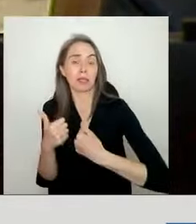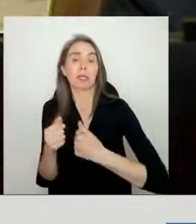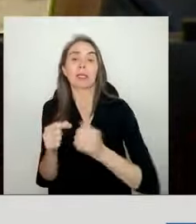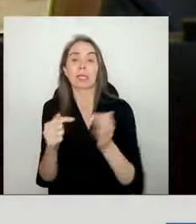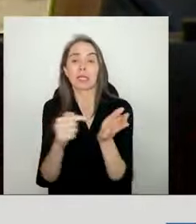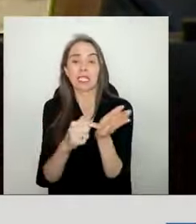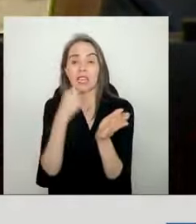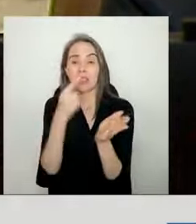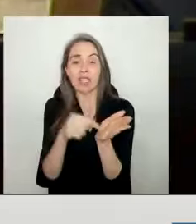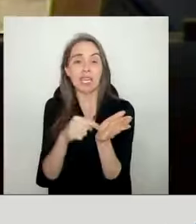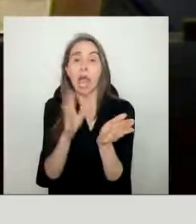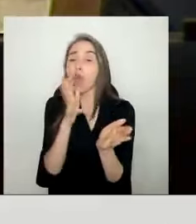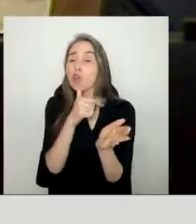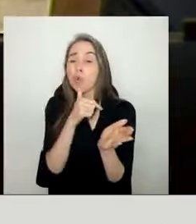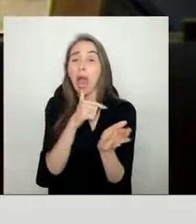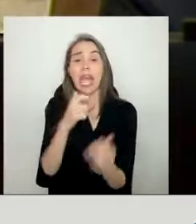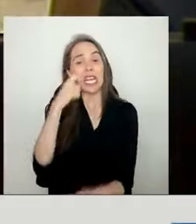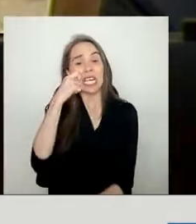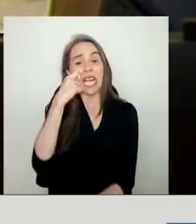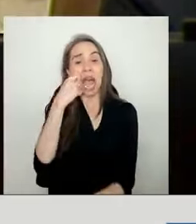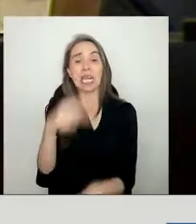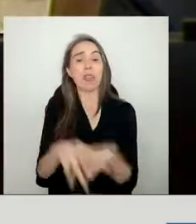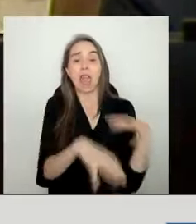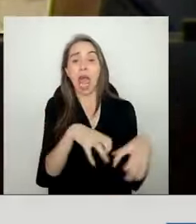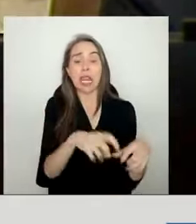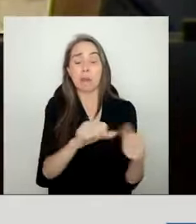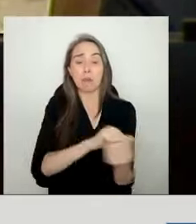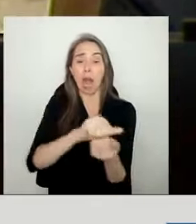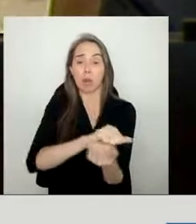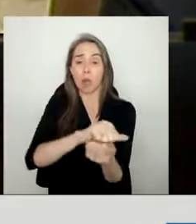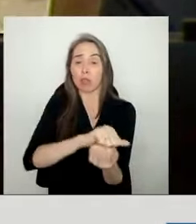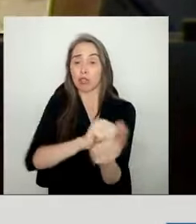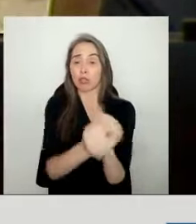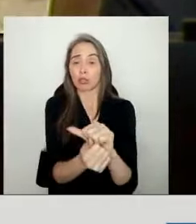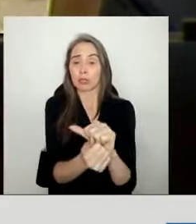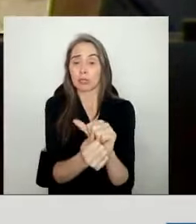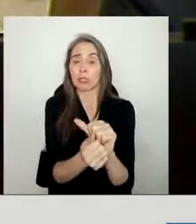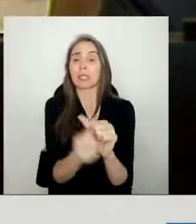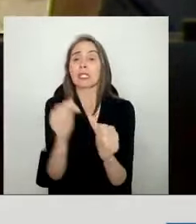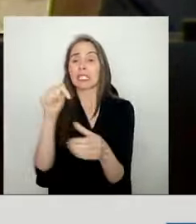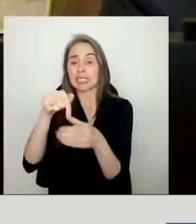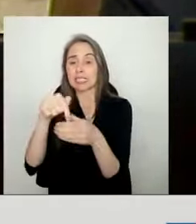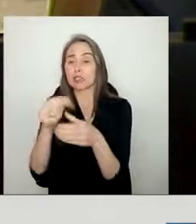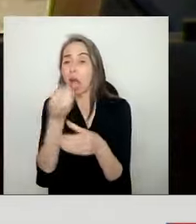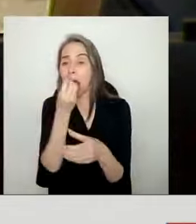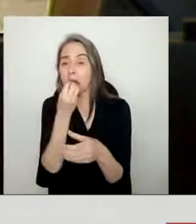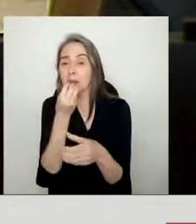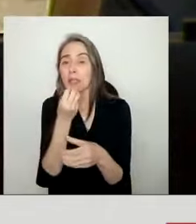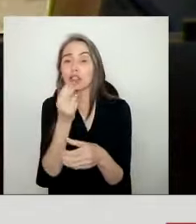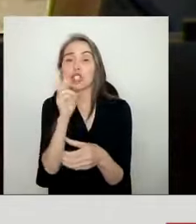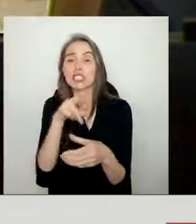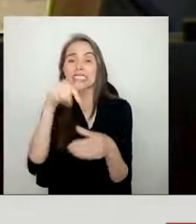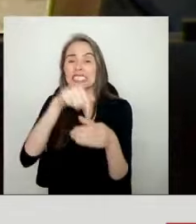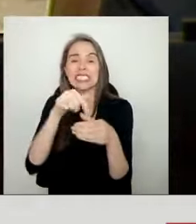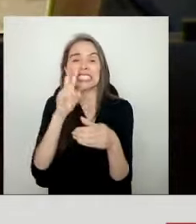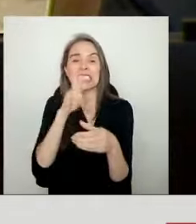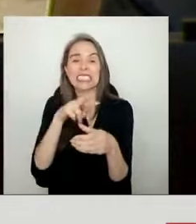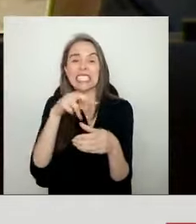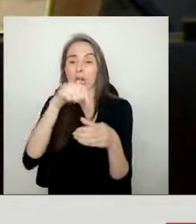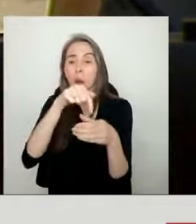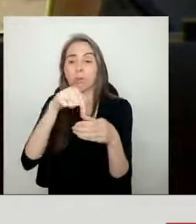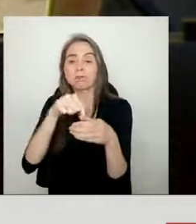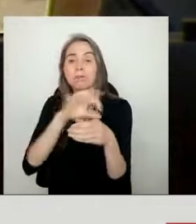de animales y que tiene eh que es un alimento sin contenido animal y ya